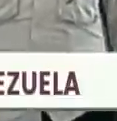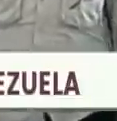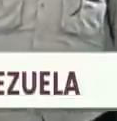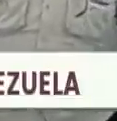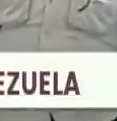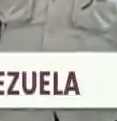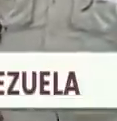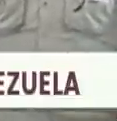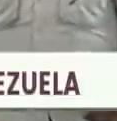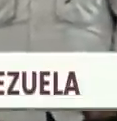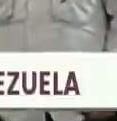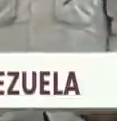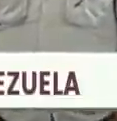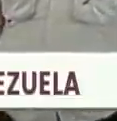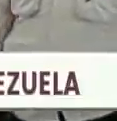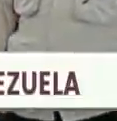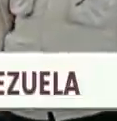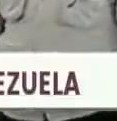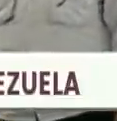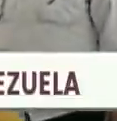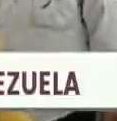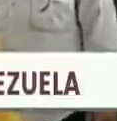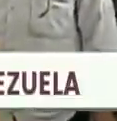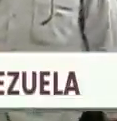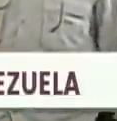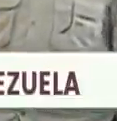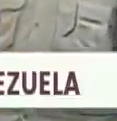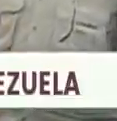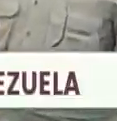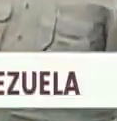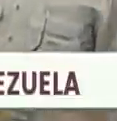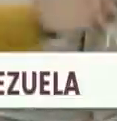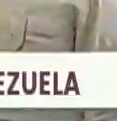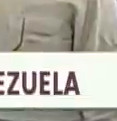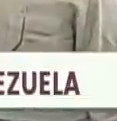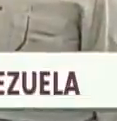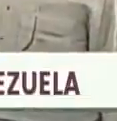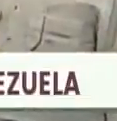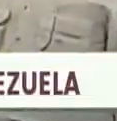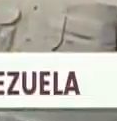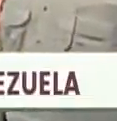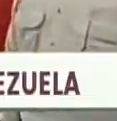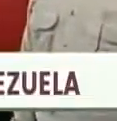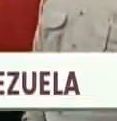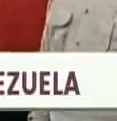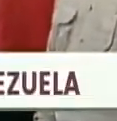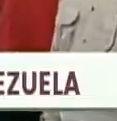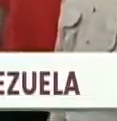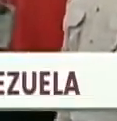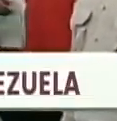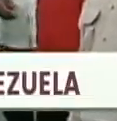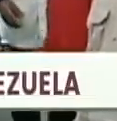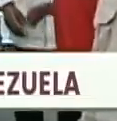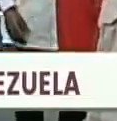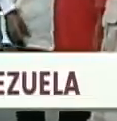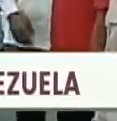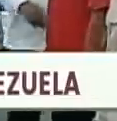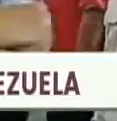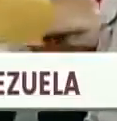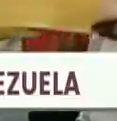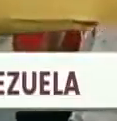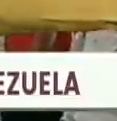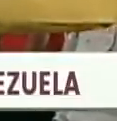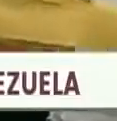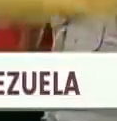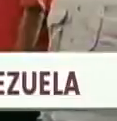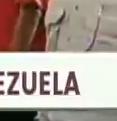okay. donde se pierde sangre querida. Sangre